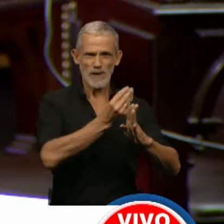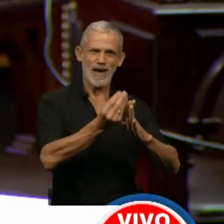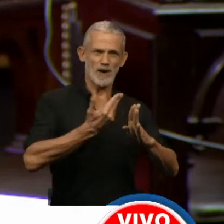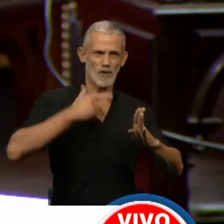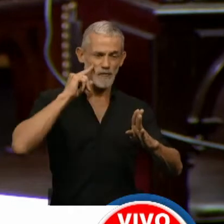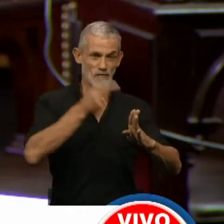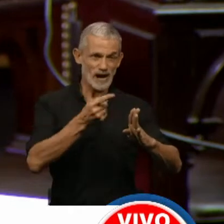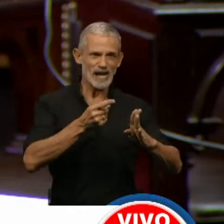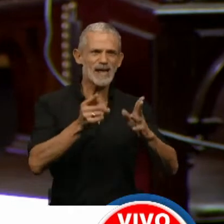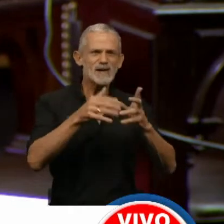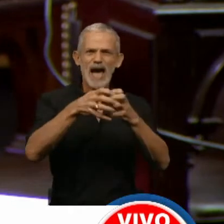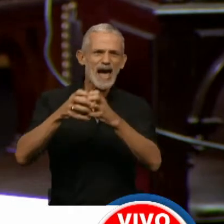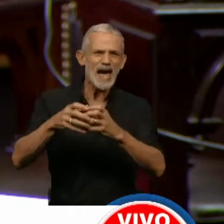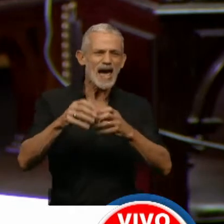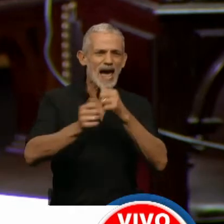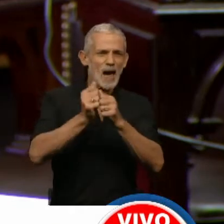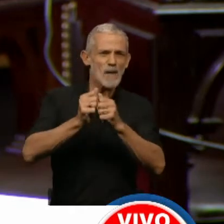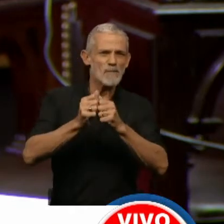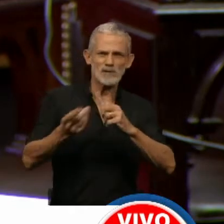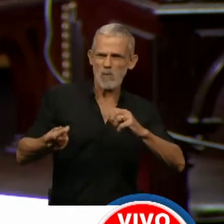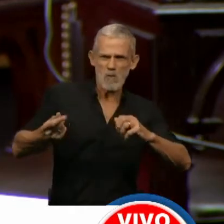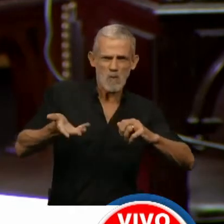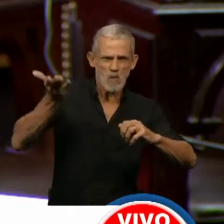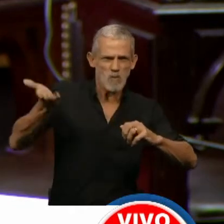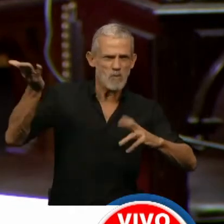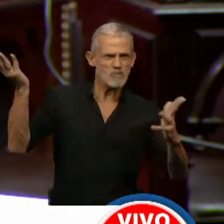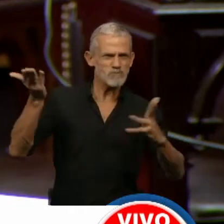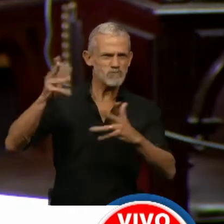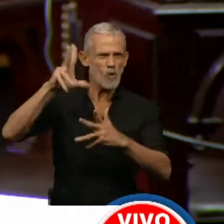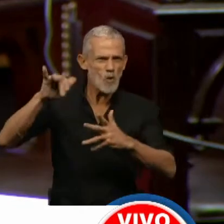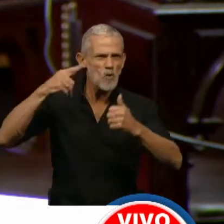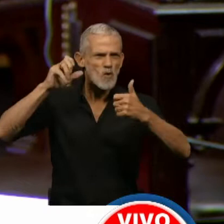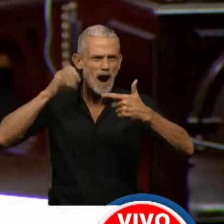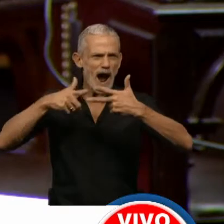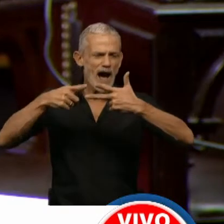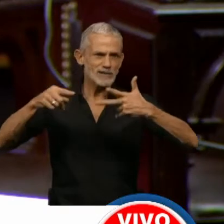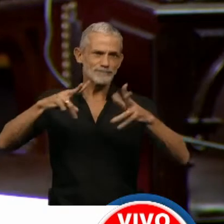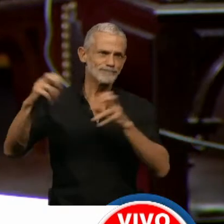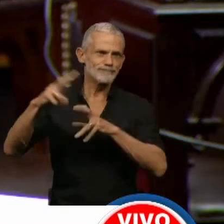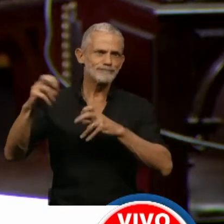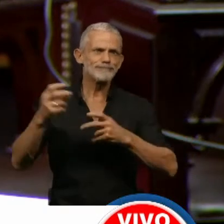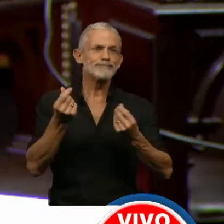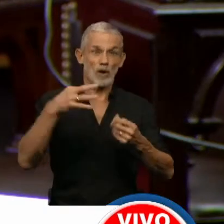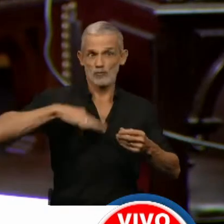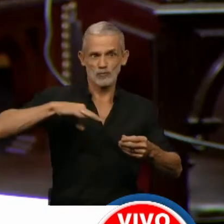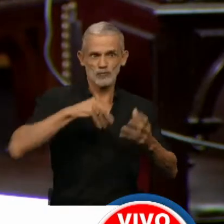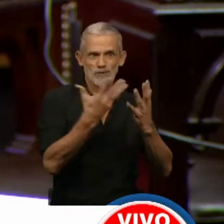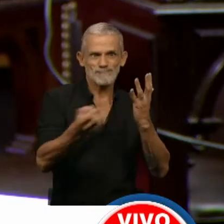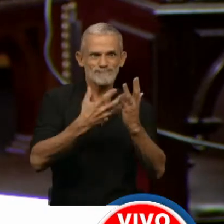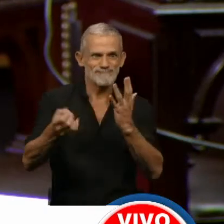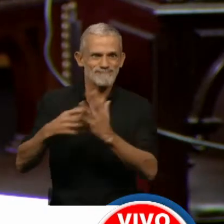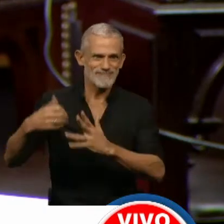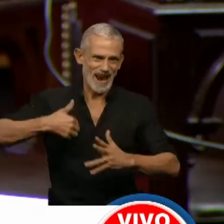sectores y para determinadas empresas en contra y cada vez absorbiendo más de los recursos de los haberes de las